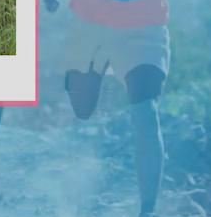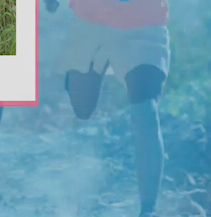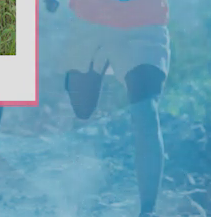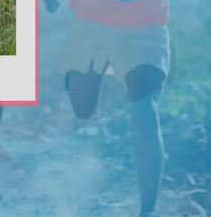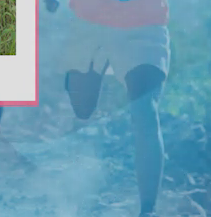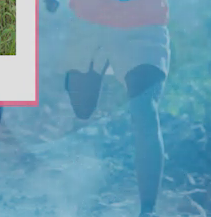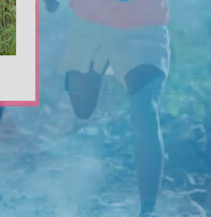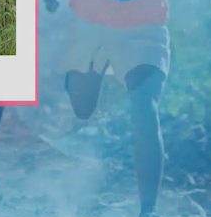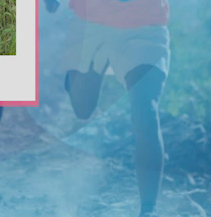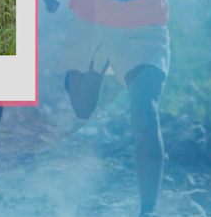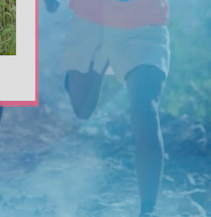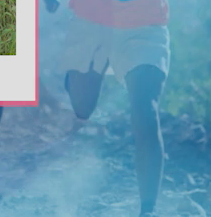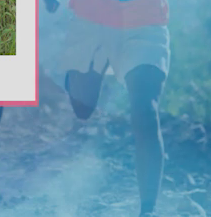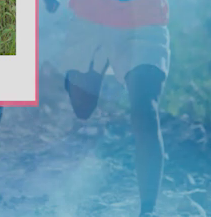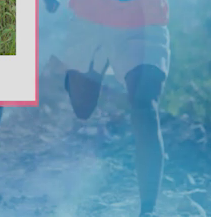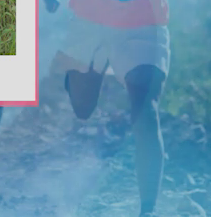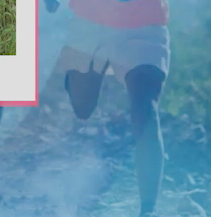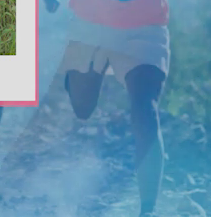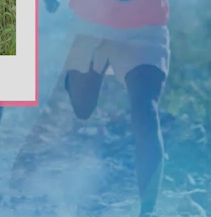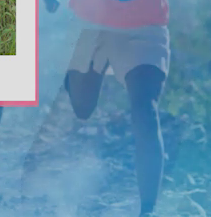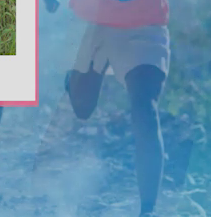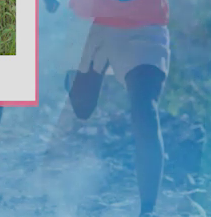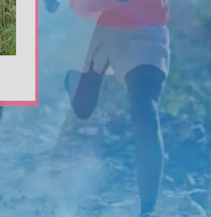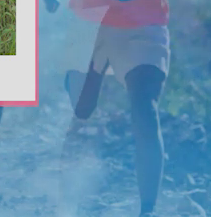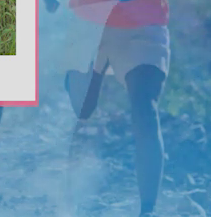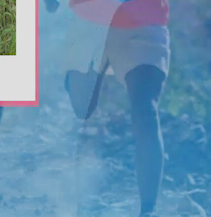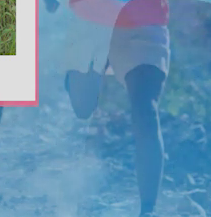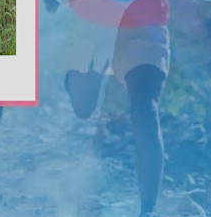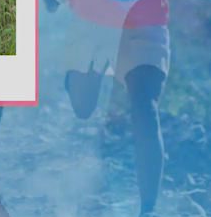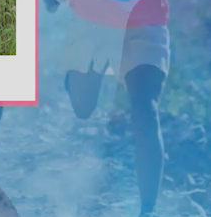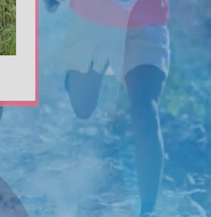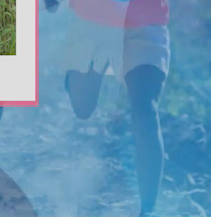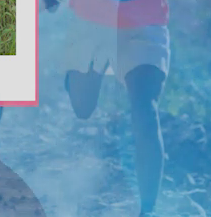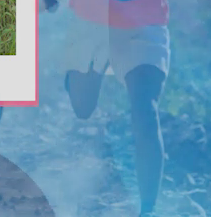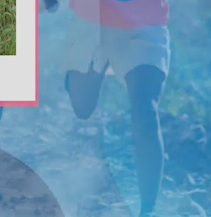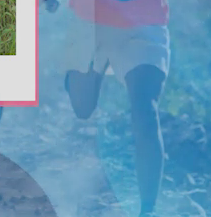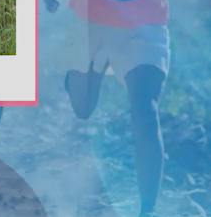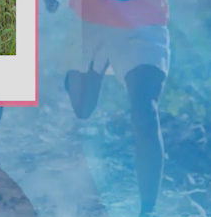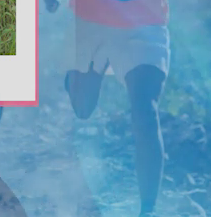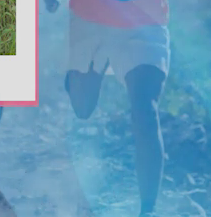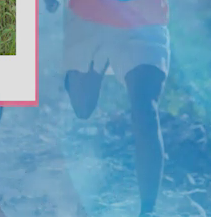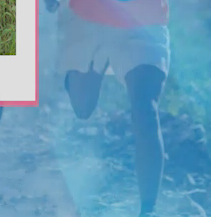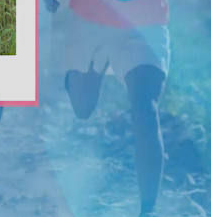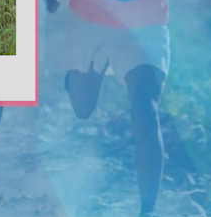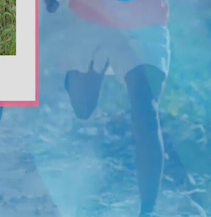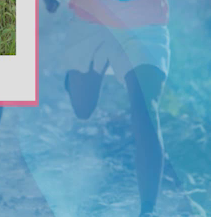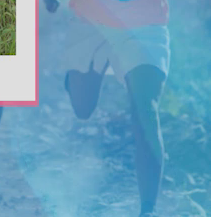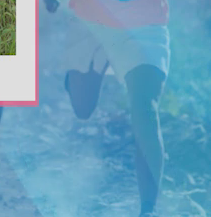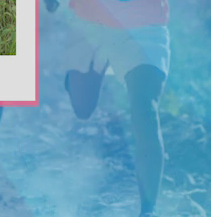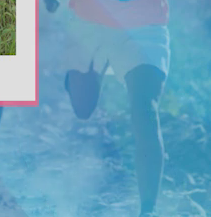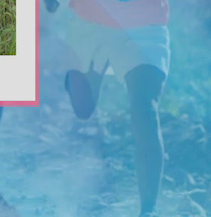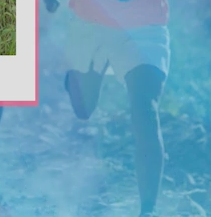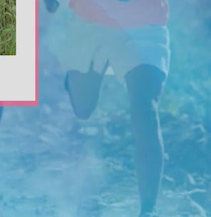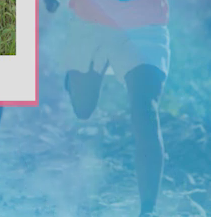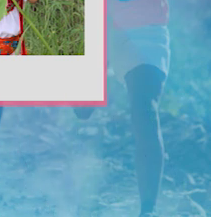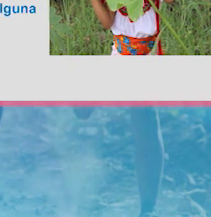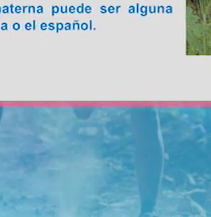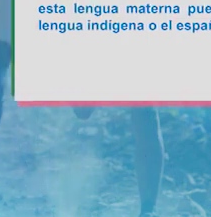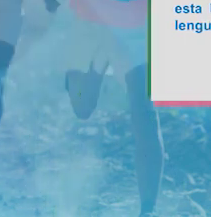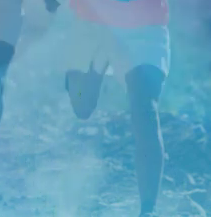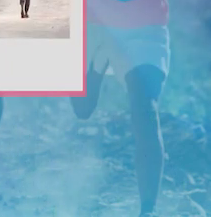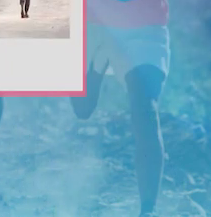tabene mapurica tarraitza mapu batza tabene raitza abera nima raramuri